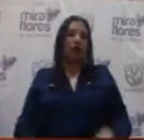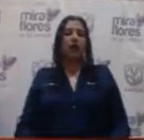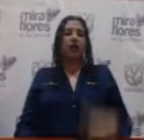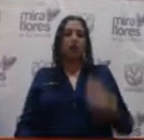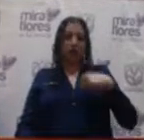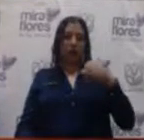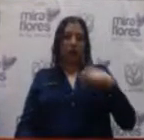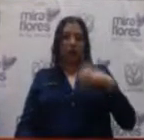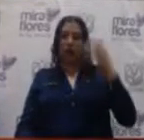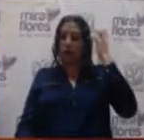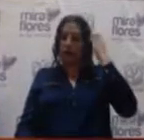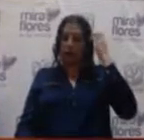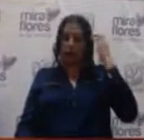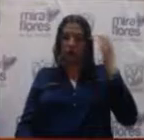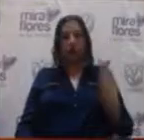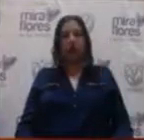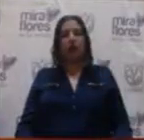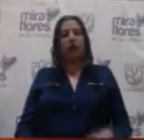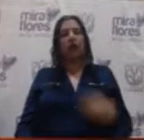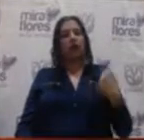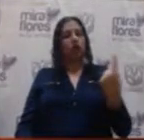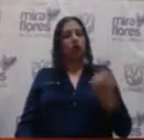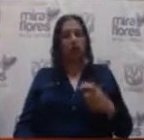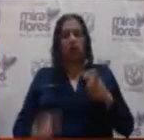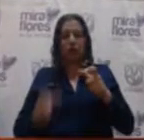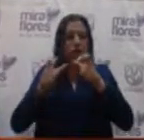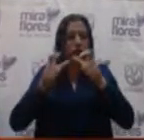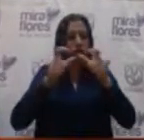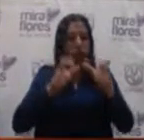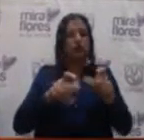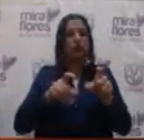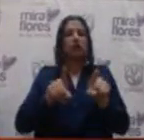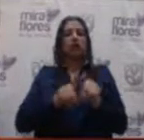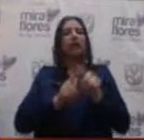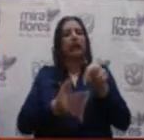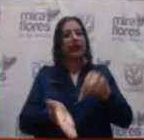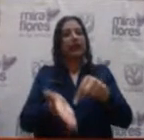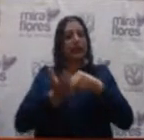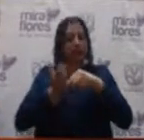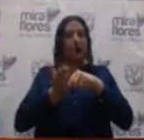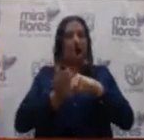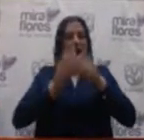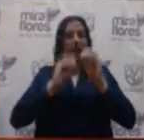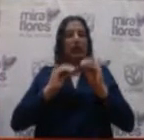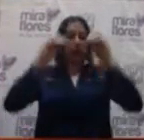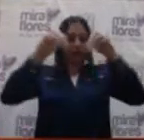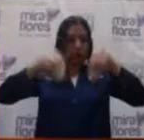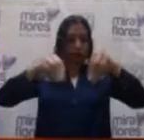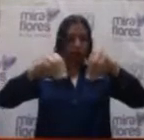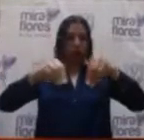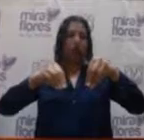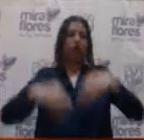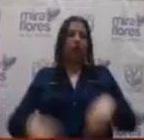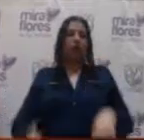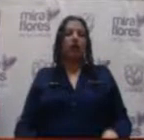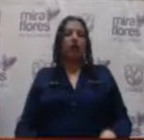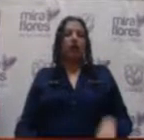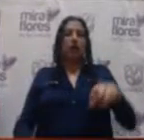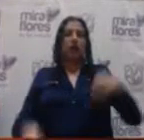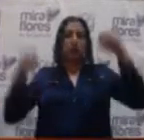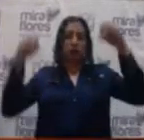Municipalidad de Miraflores no solo debió supervisar, sino exigir la colocación de los listados